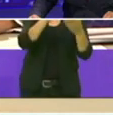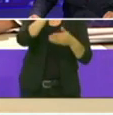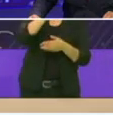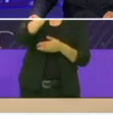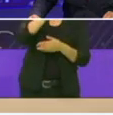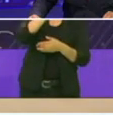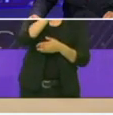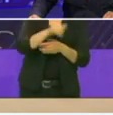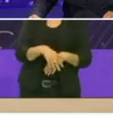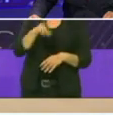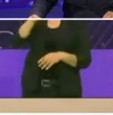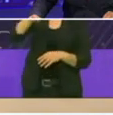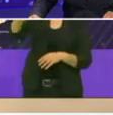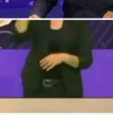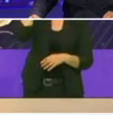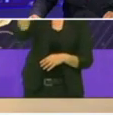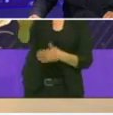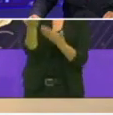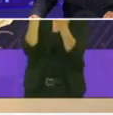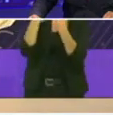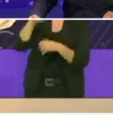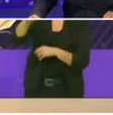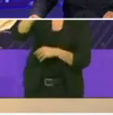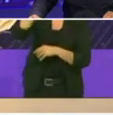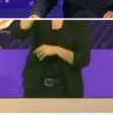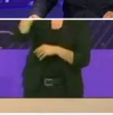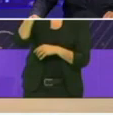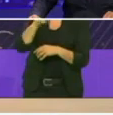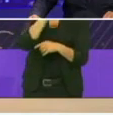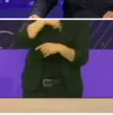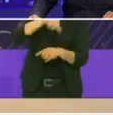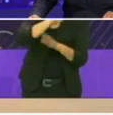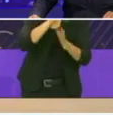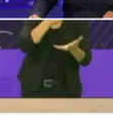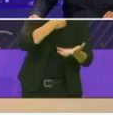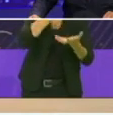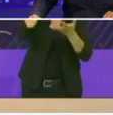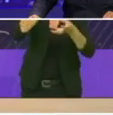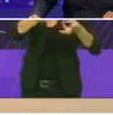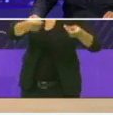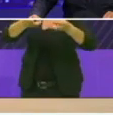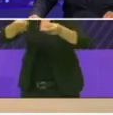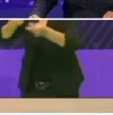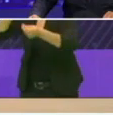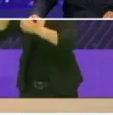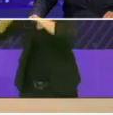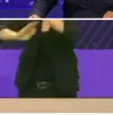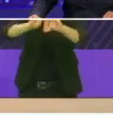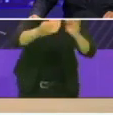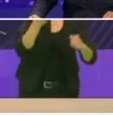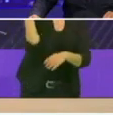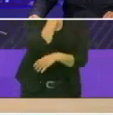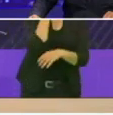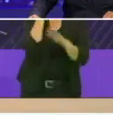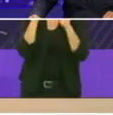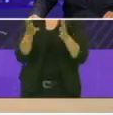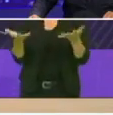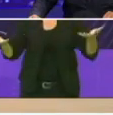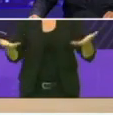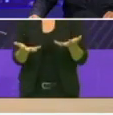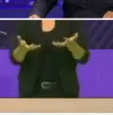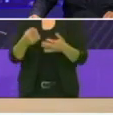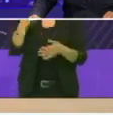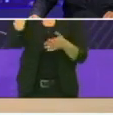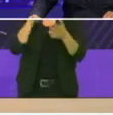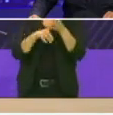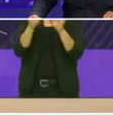algún programa de televisión radio que también se estuvo transmitiendo y ha permitido que la ciudadanía conozca más de quién es